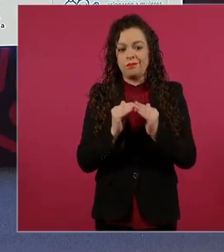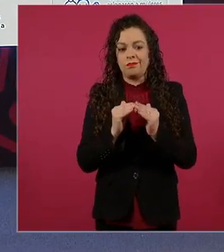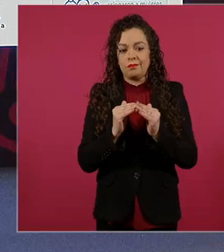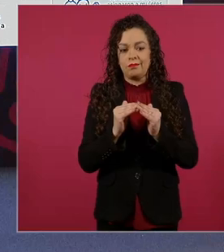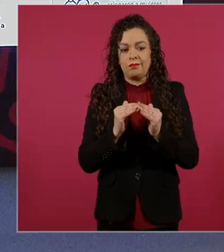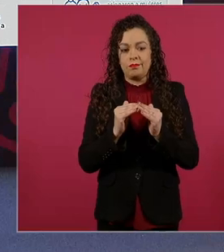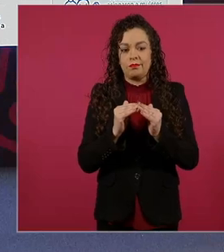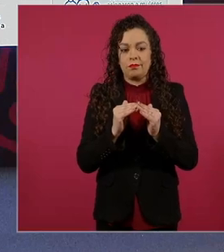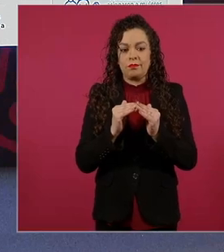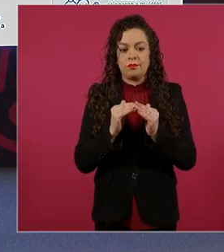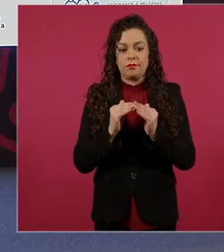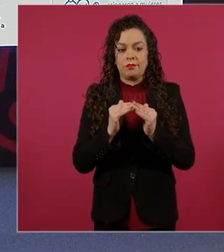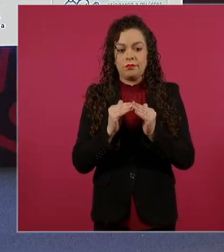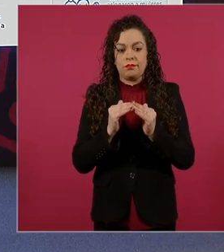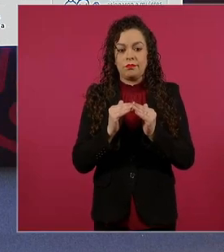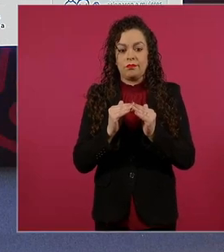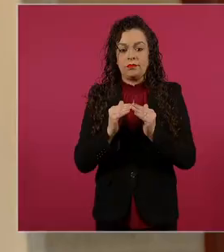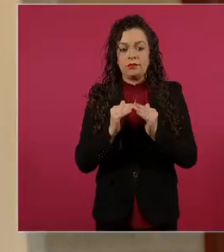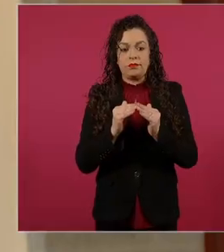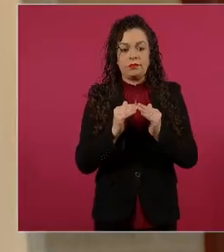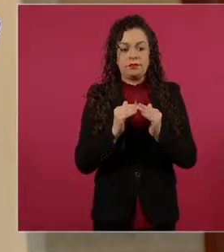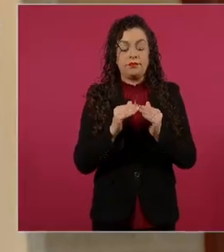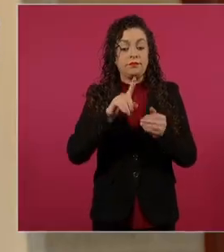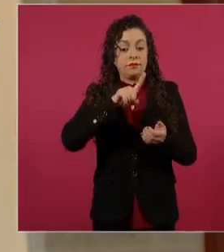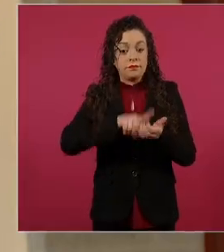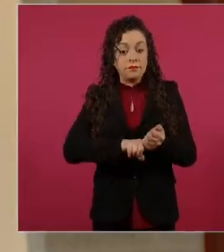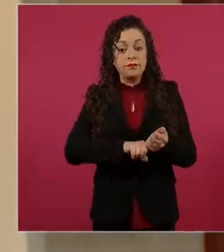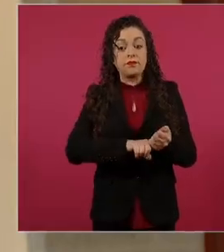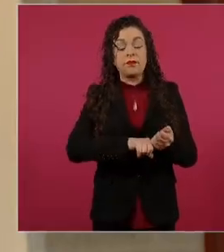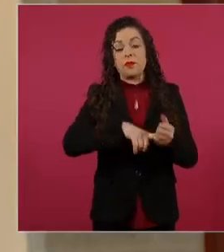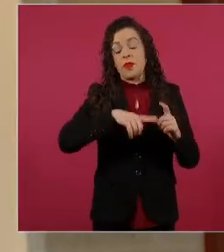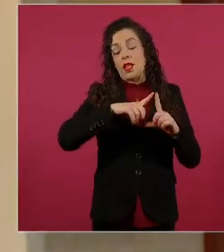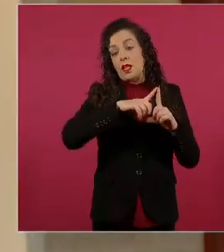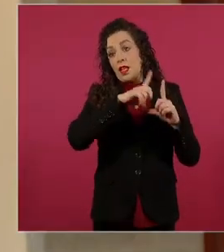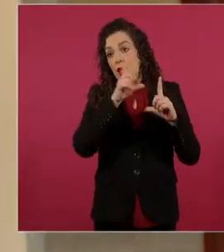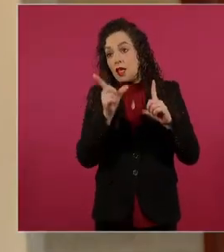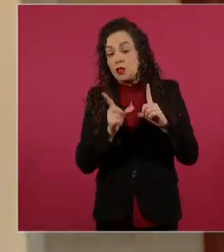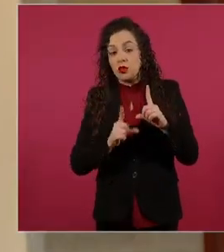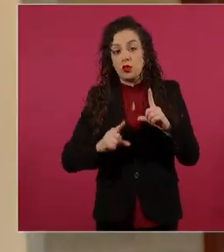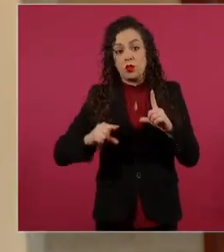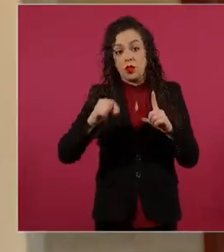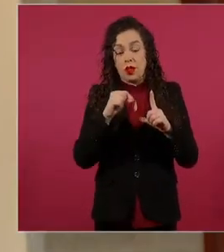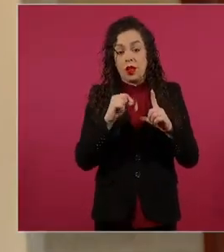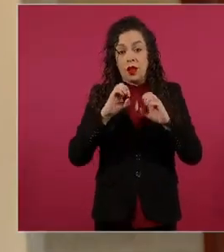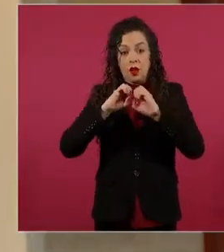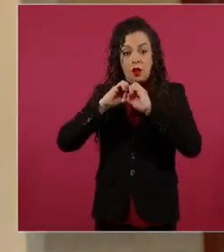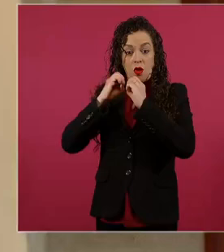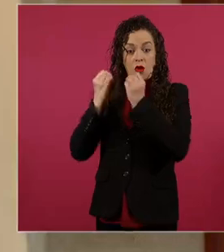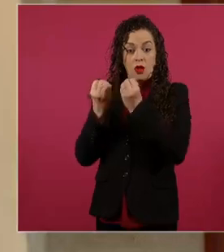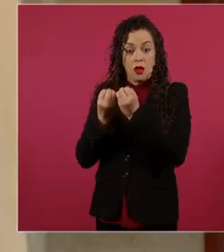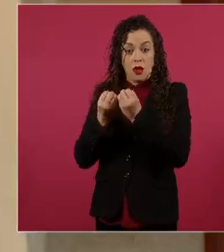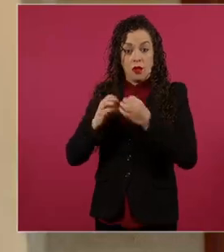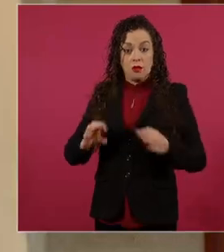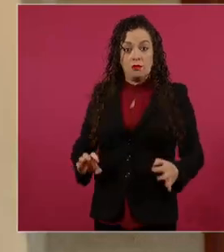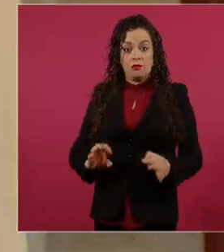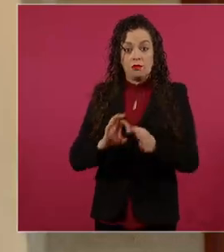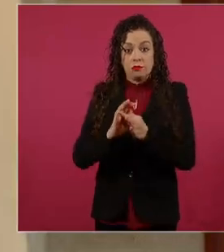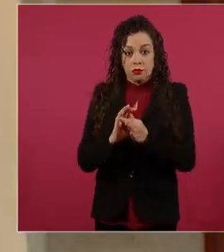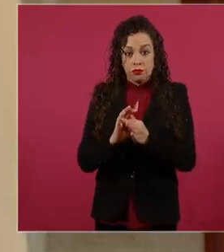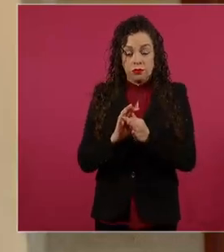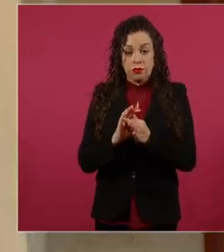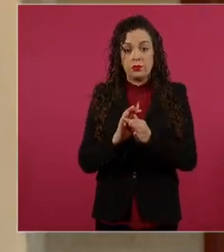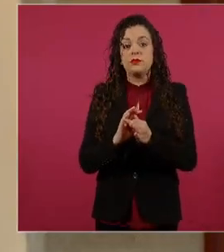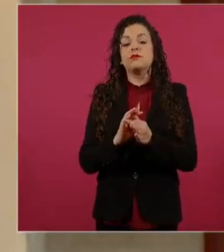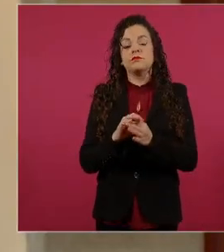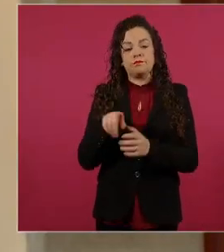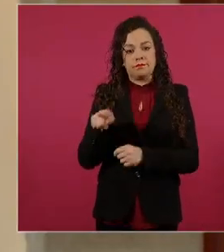una mercancía en sentido estricto, y todos los organismos nacionales de vivienda que conforman el Sistema Nacional de Vivienda,